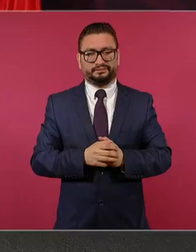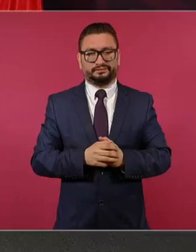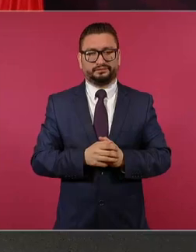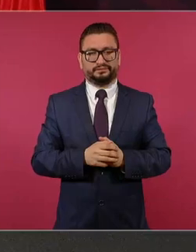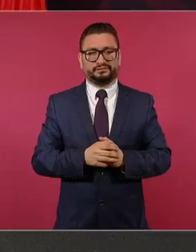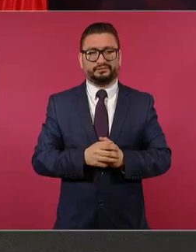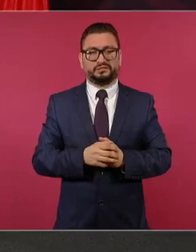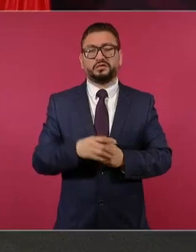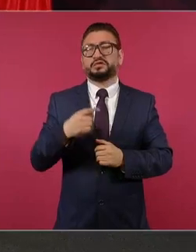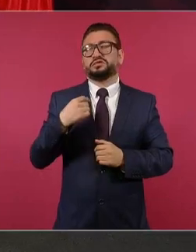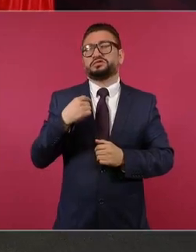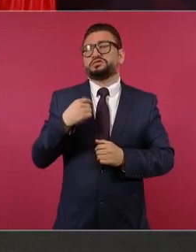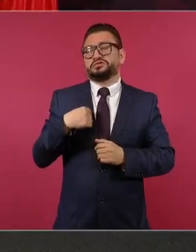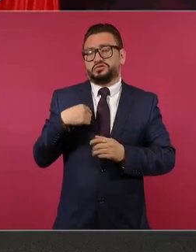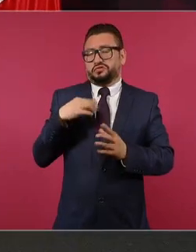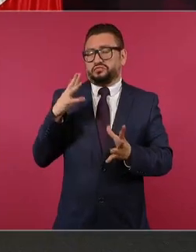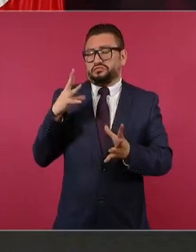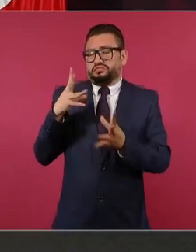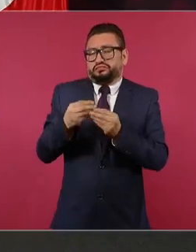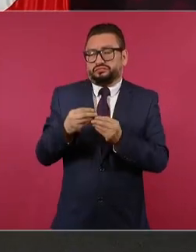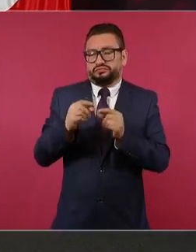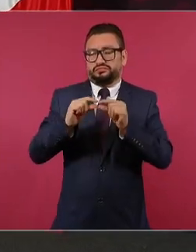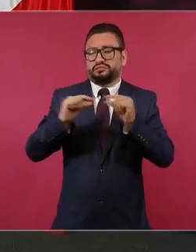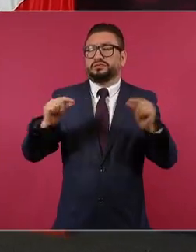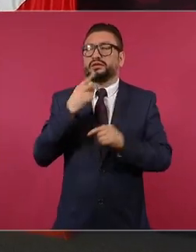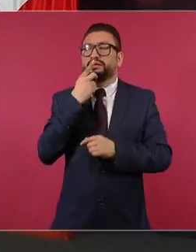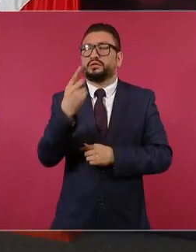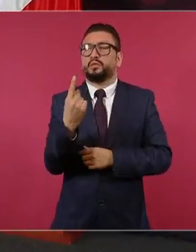Te lo puedo resumir en una frase